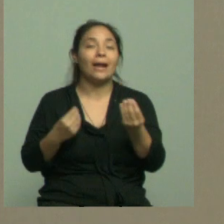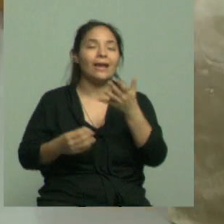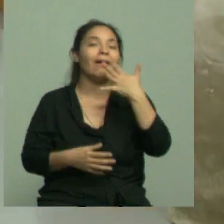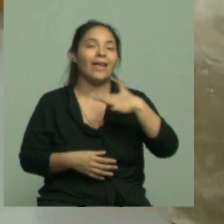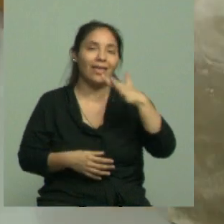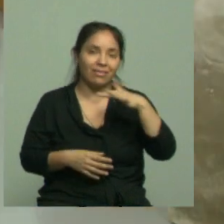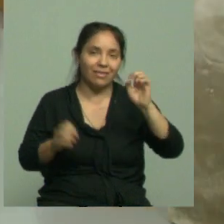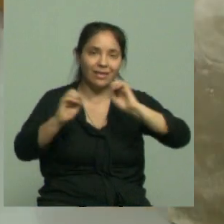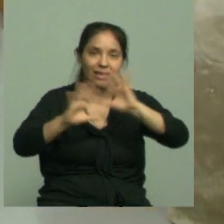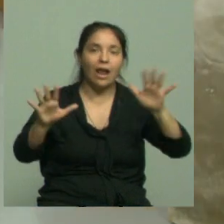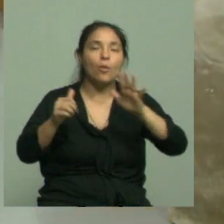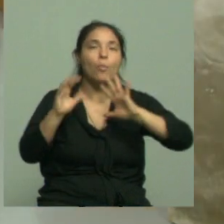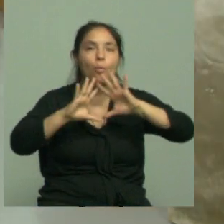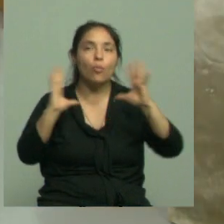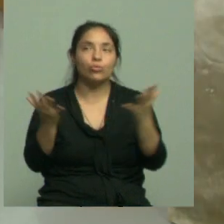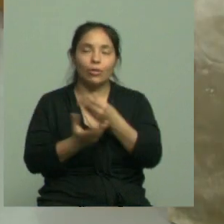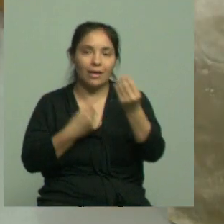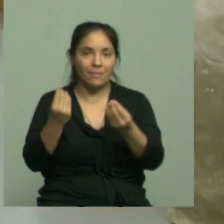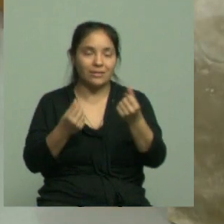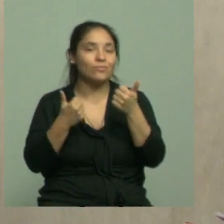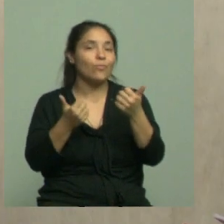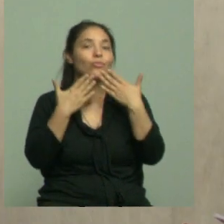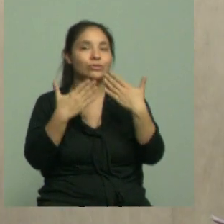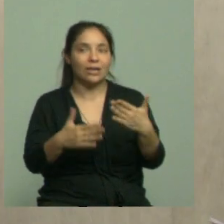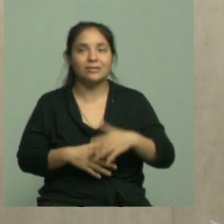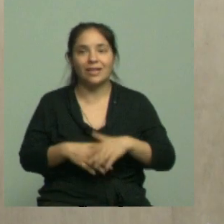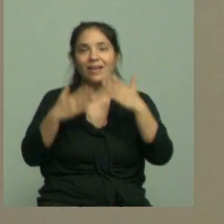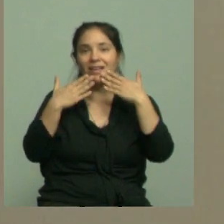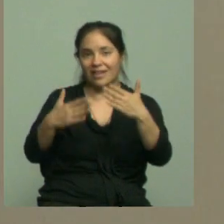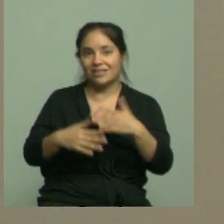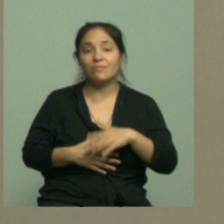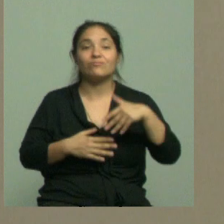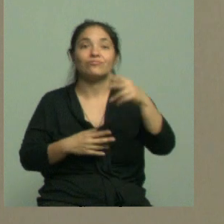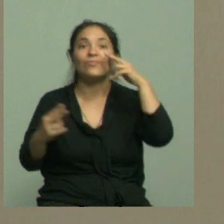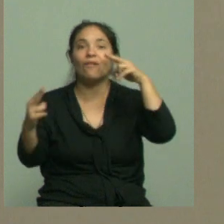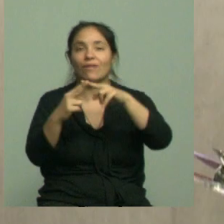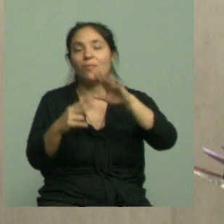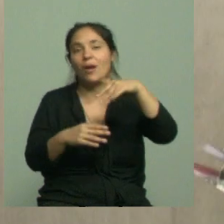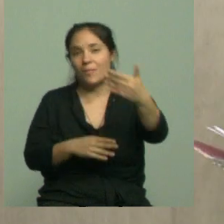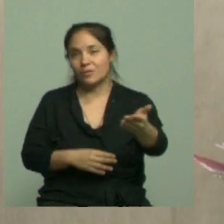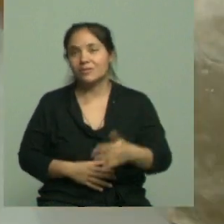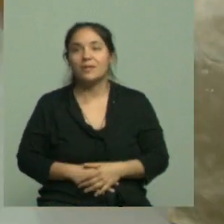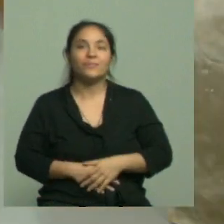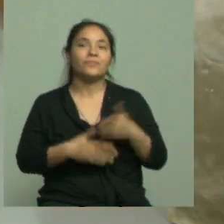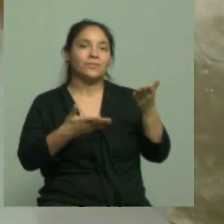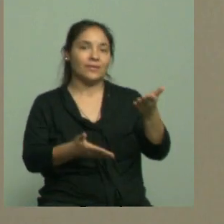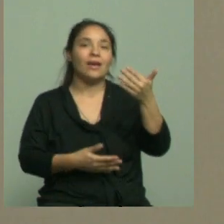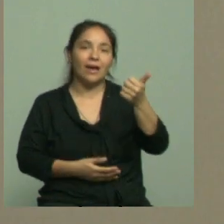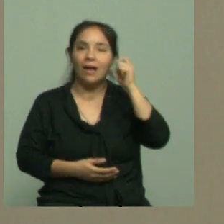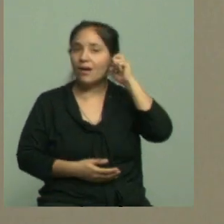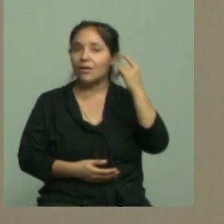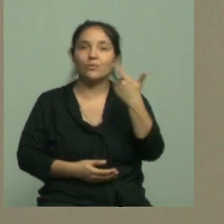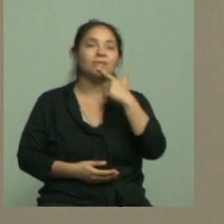un poco mejor lo que está pasando en el mundo. Así es que muchísimas gracias. No, muchas gracias a ustedes. Hasta la próxima. Entonces. Hasta la próxima. Así pasaba Augusto Grilli Fox